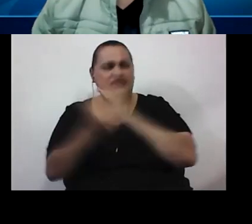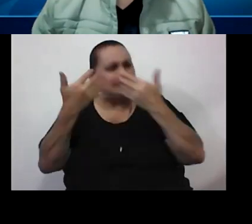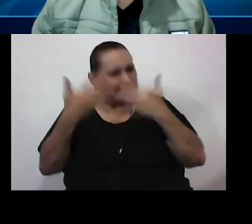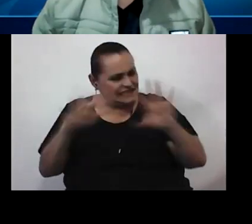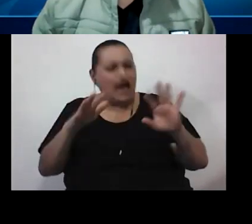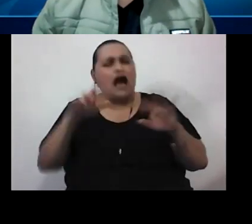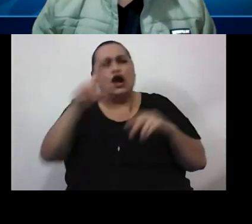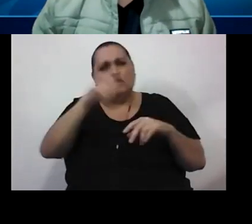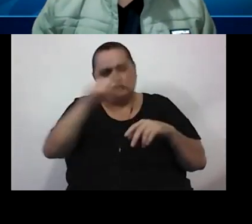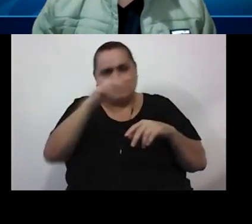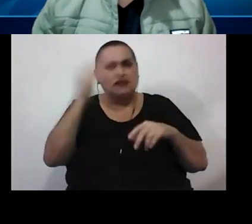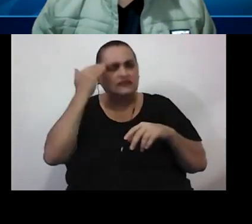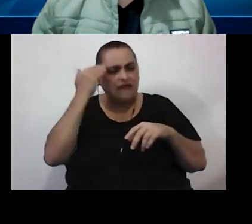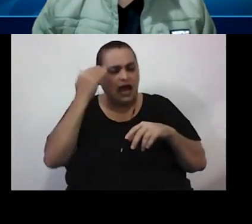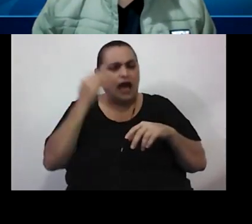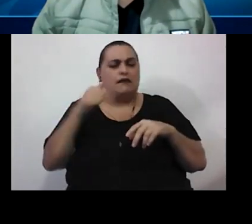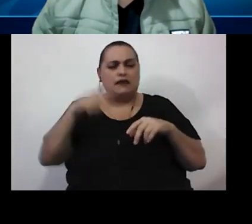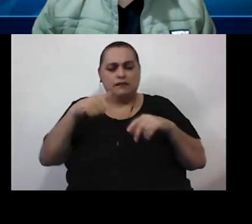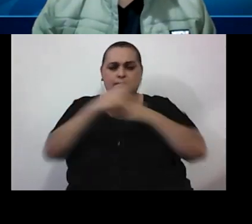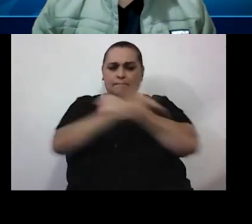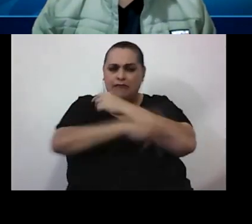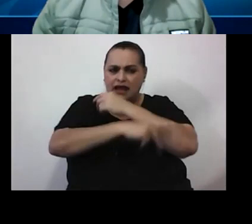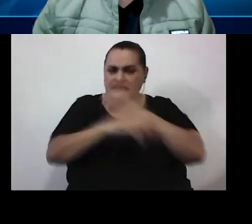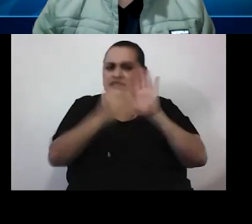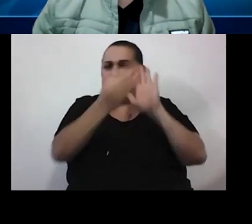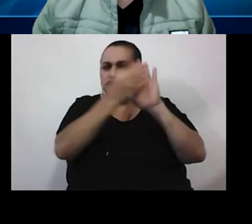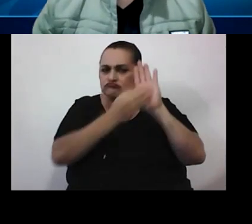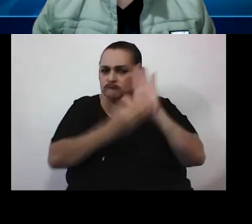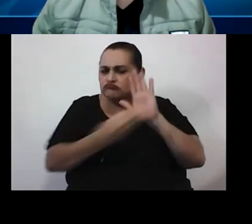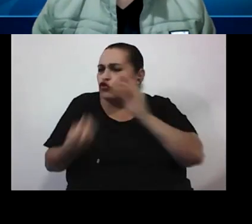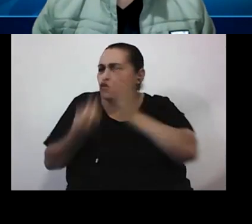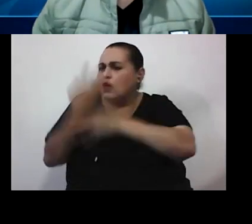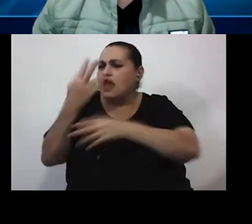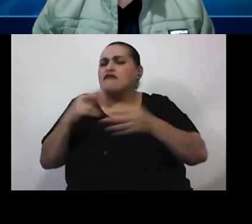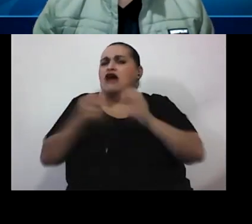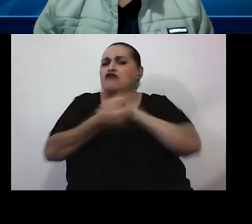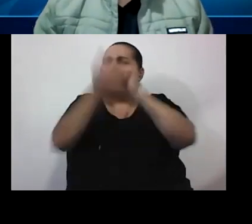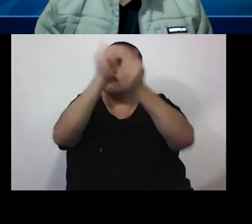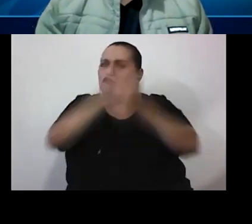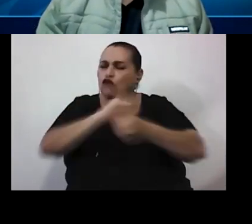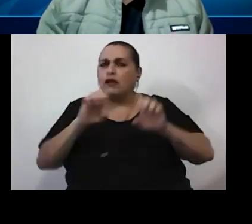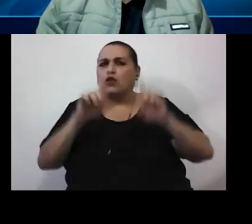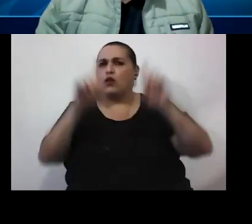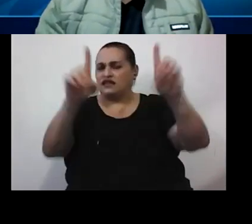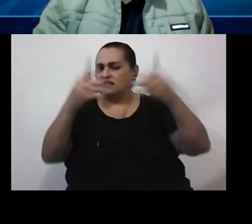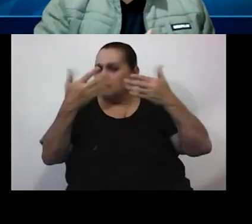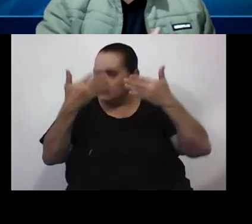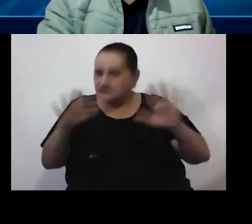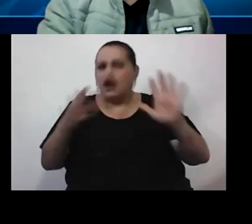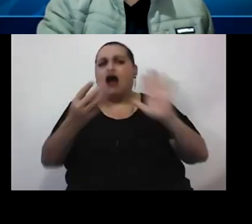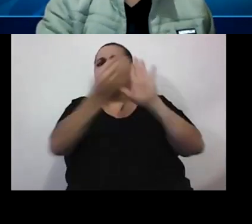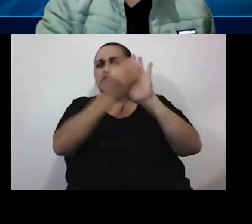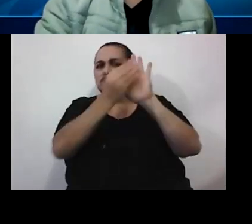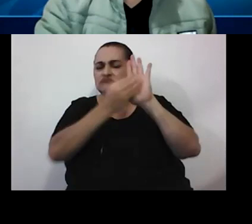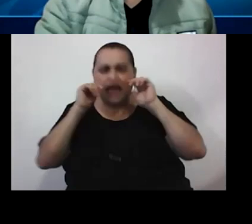la Nación y nada que ya no esté en la nueva reforma educativa, ¿verdad? Que se ha pasado de un